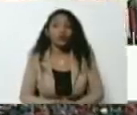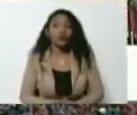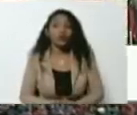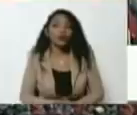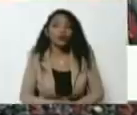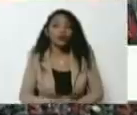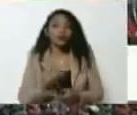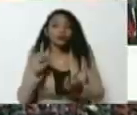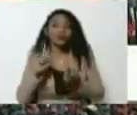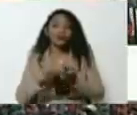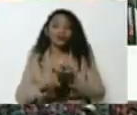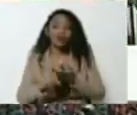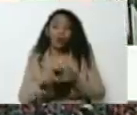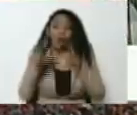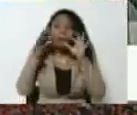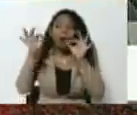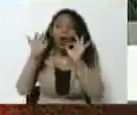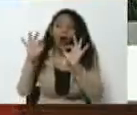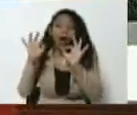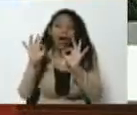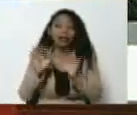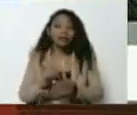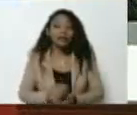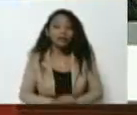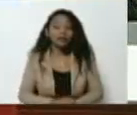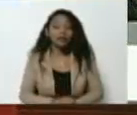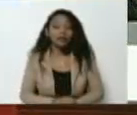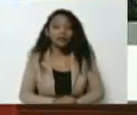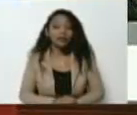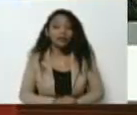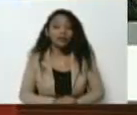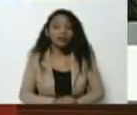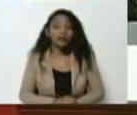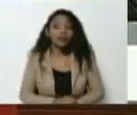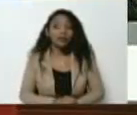Cilia, Cilia Mosca, le gritan por allá abajo.